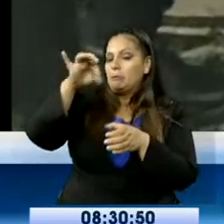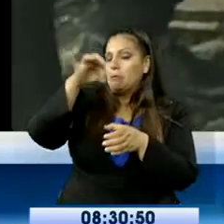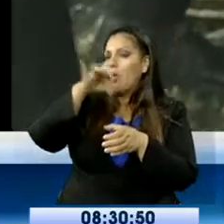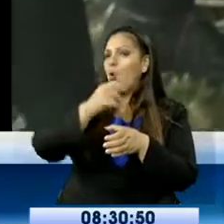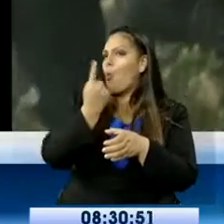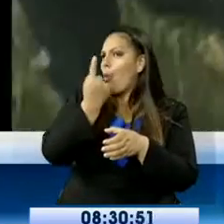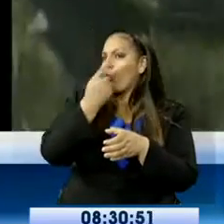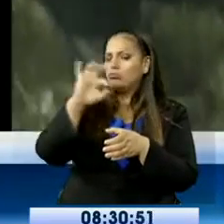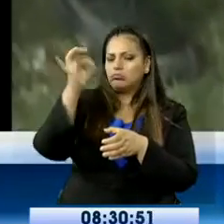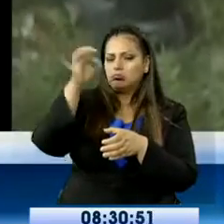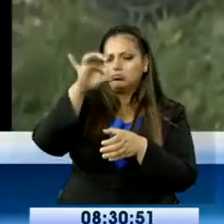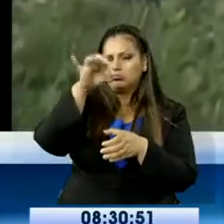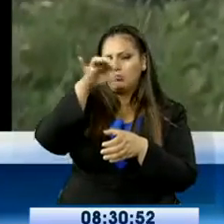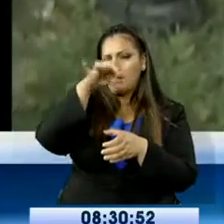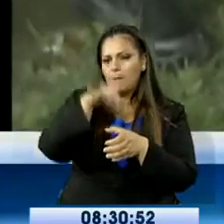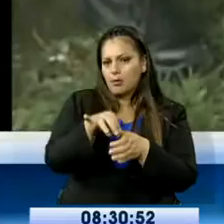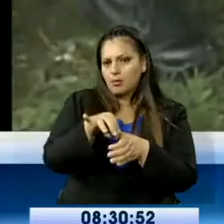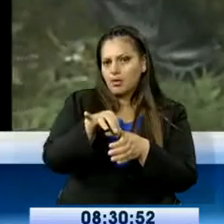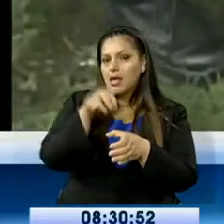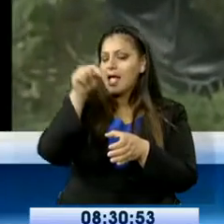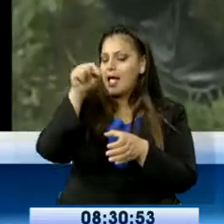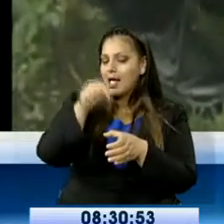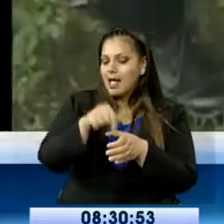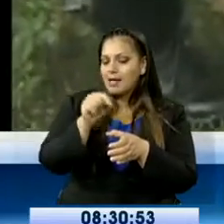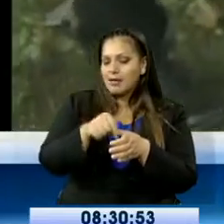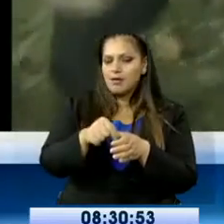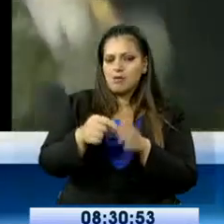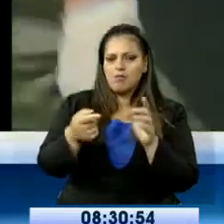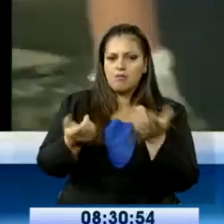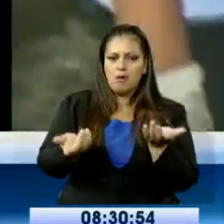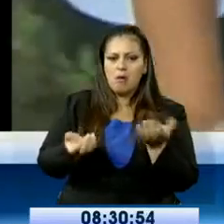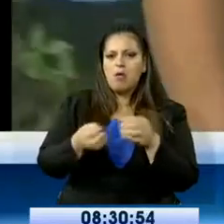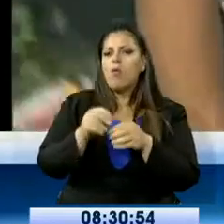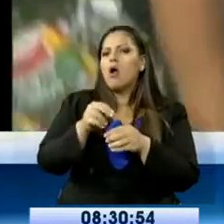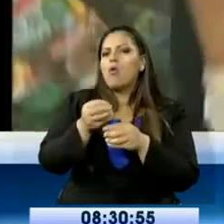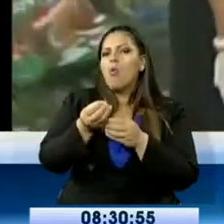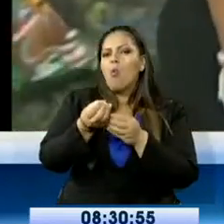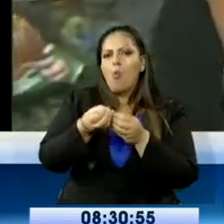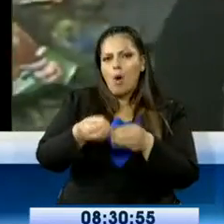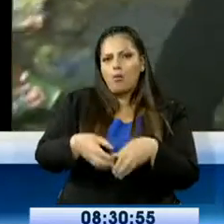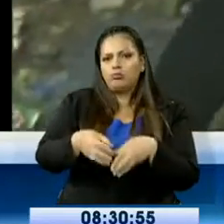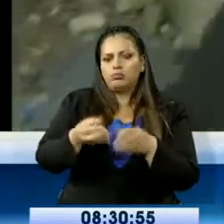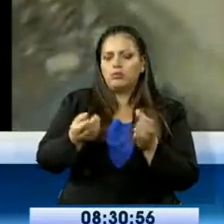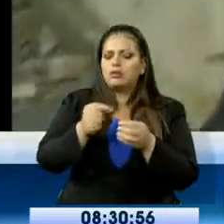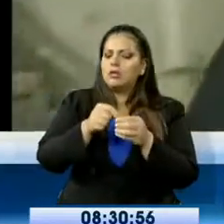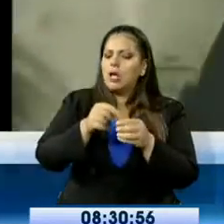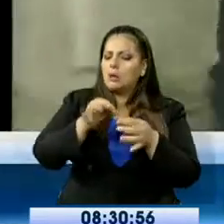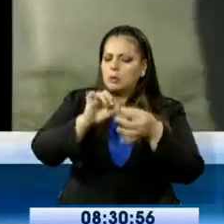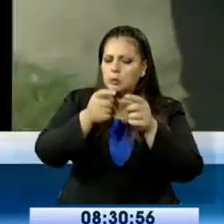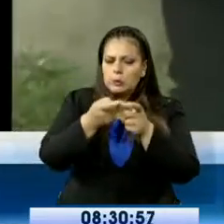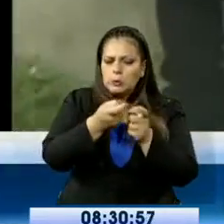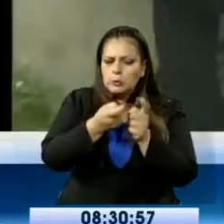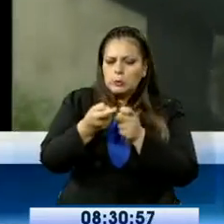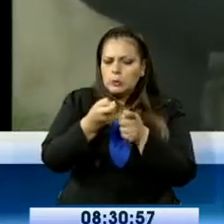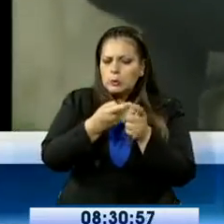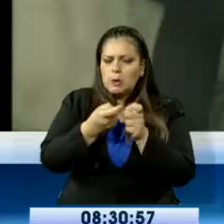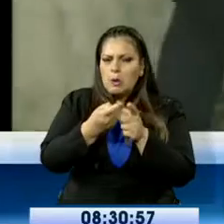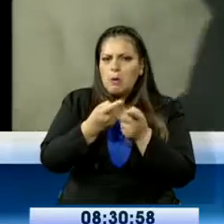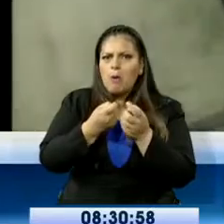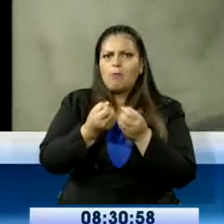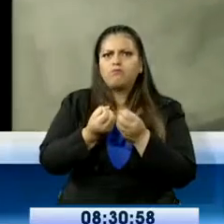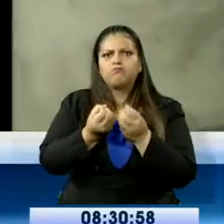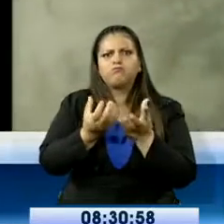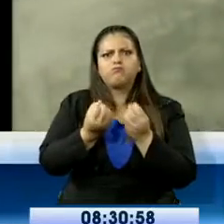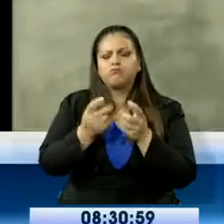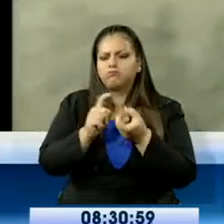mosquito adulto y porque hay hay muchos mosquitos muchas veces y una vez más insistió la ciudadanía de que colaboren ya que la prevención es